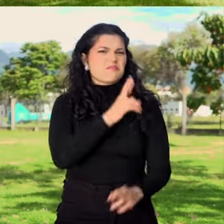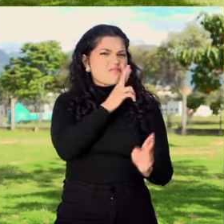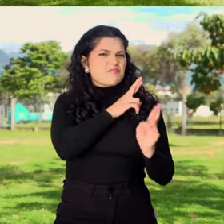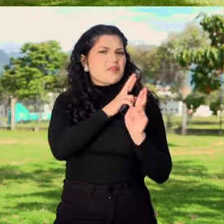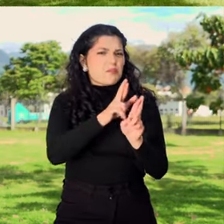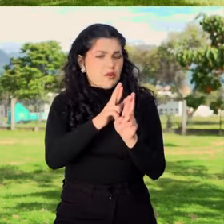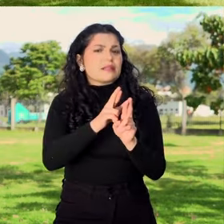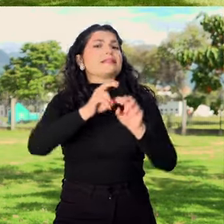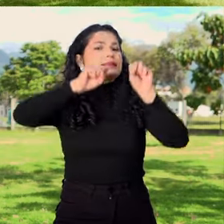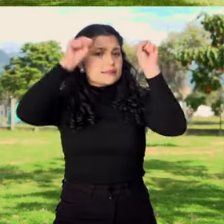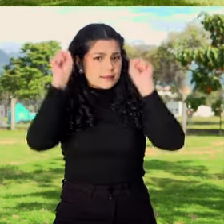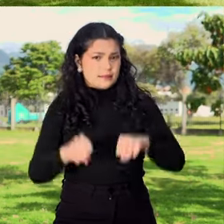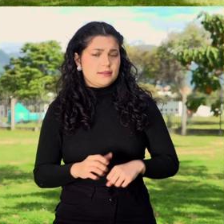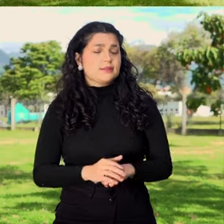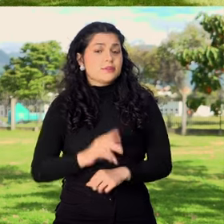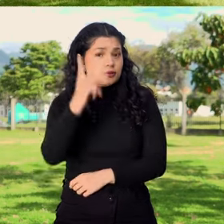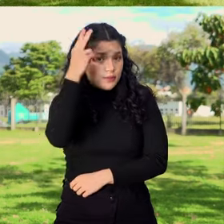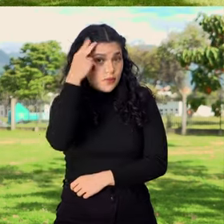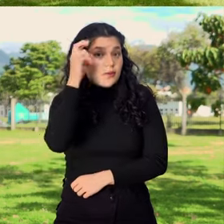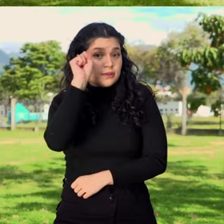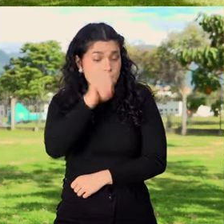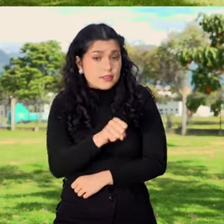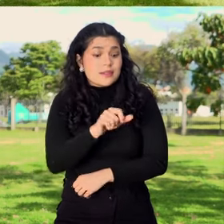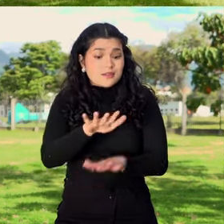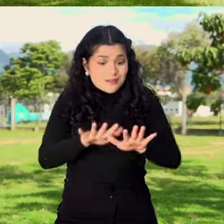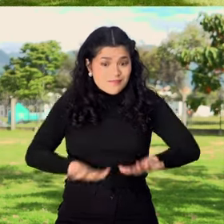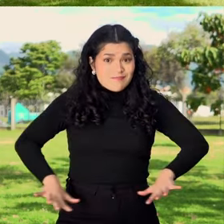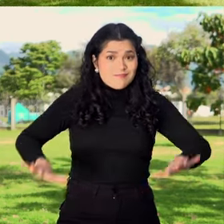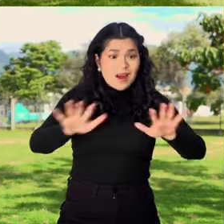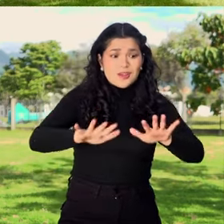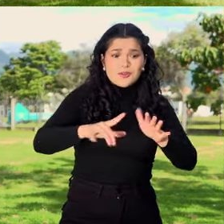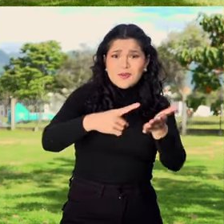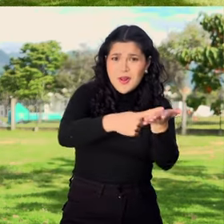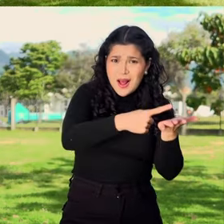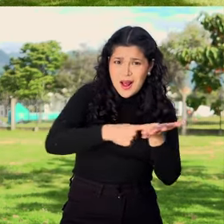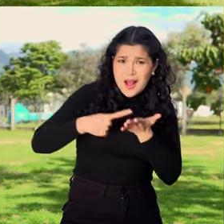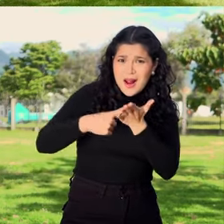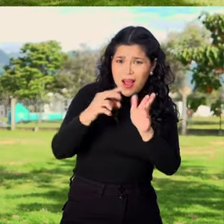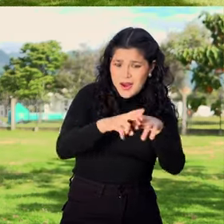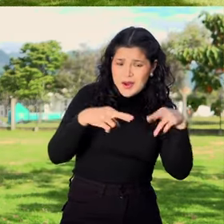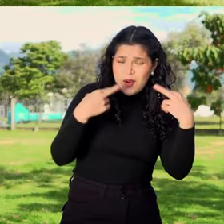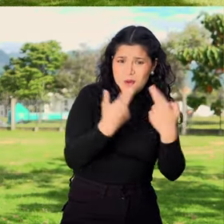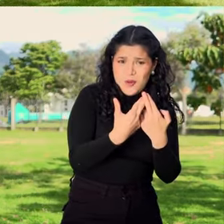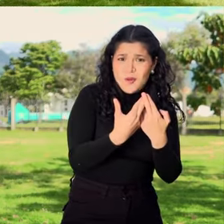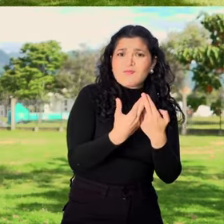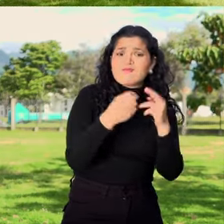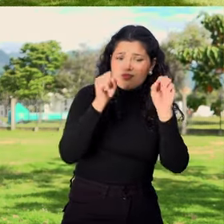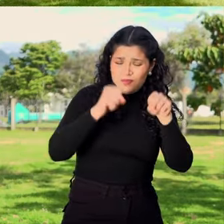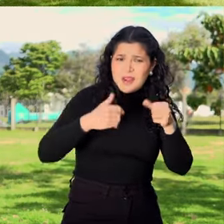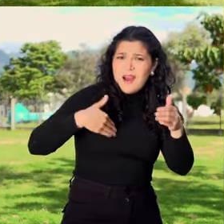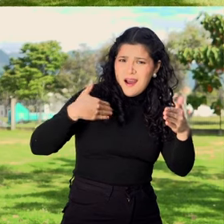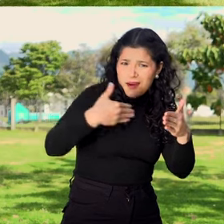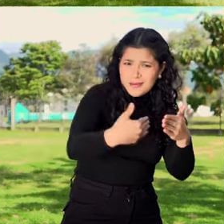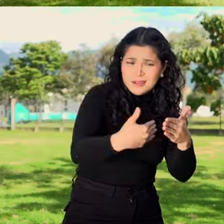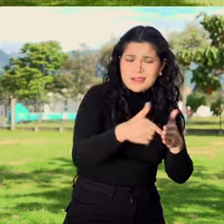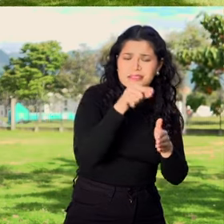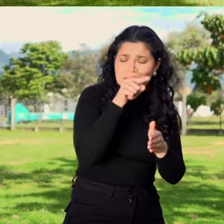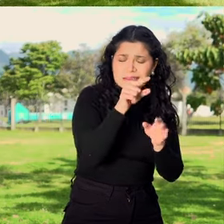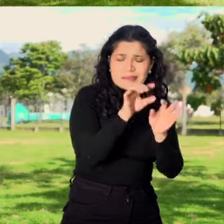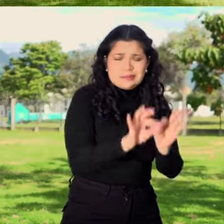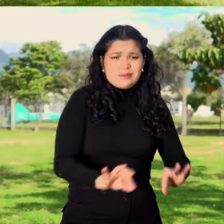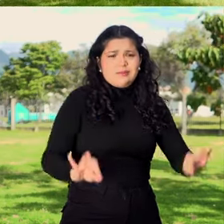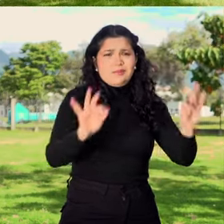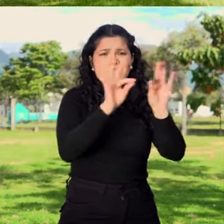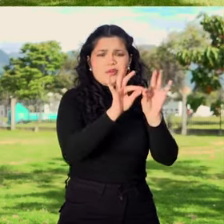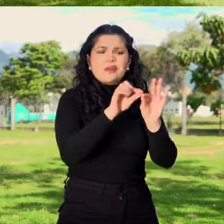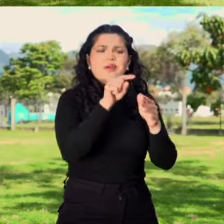es afirmativa por supuesto que los espacios de claustros y colegiaturas se llevarán a cabo porque son elementos